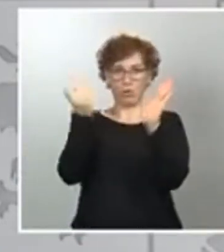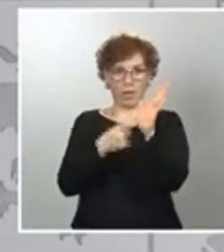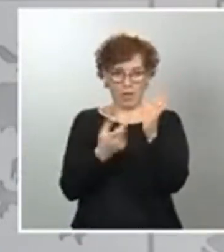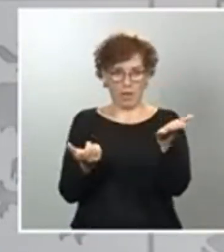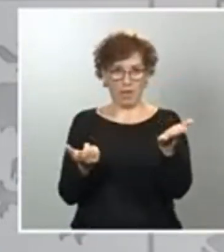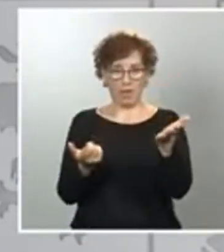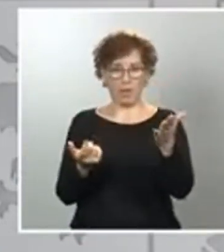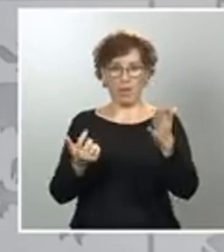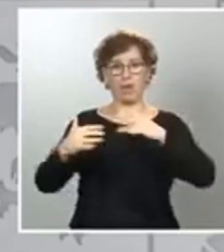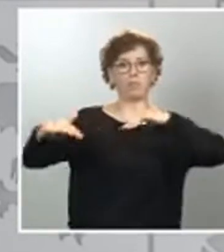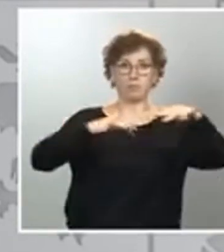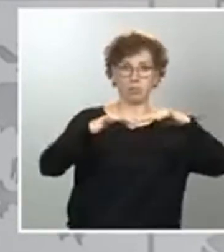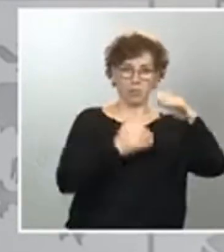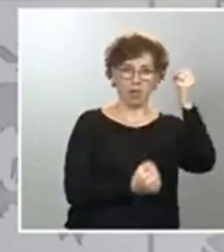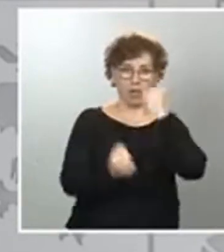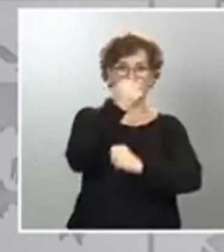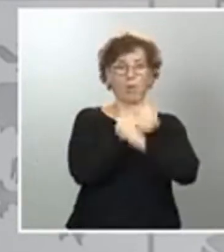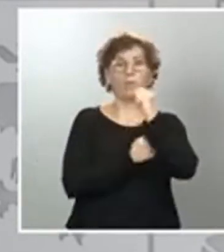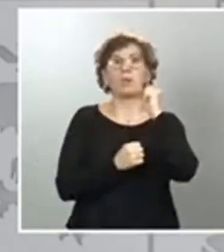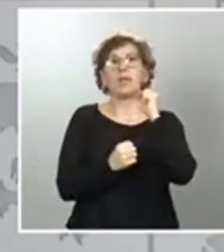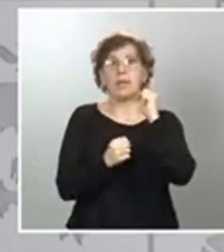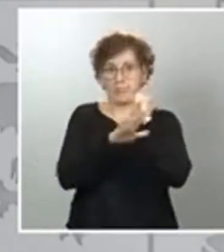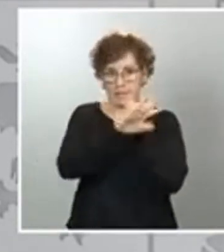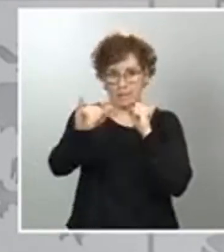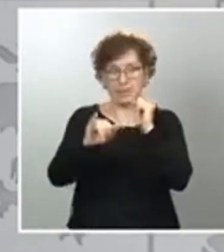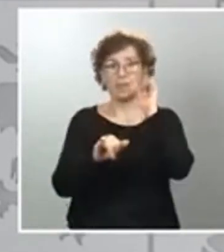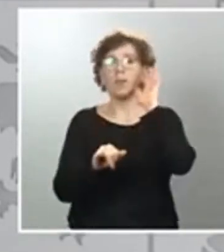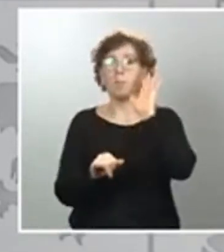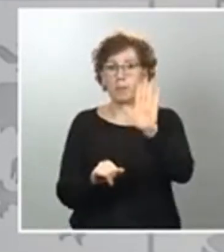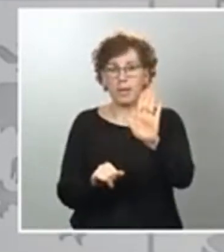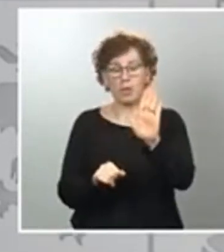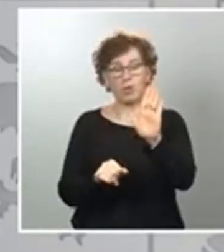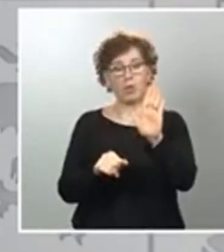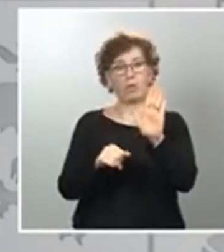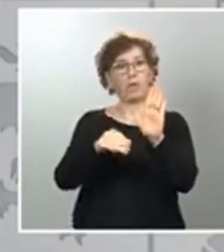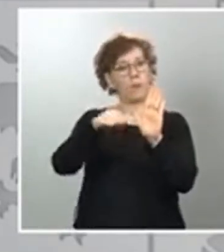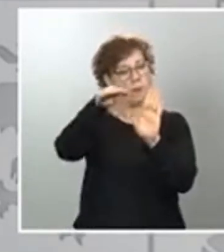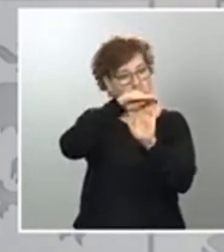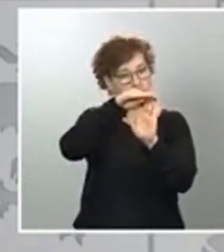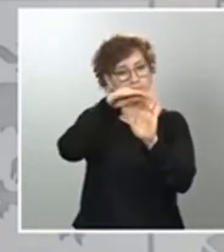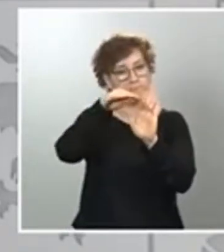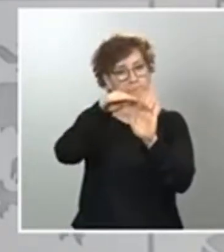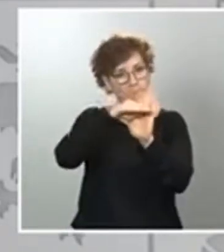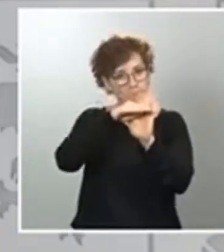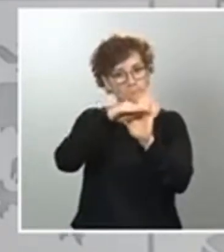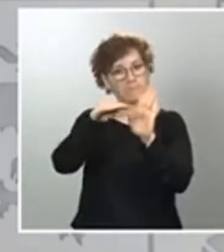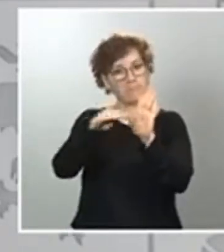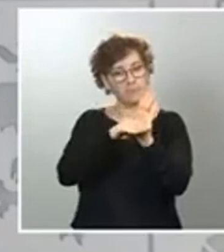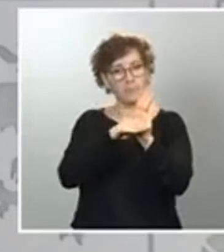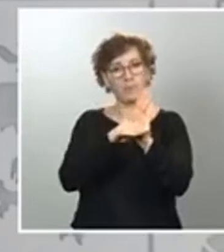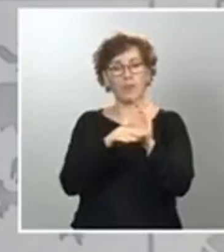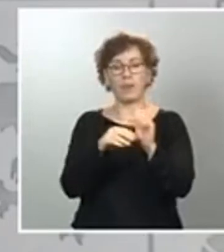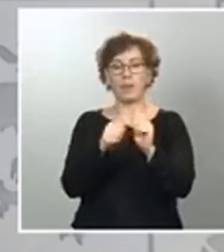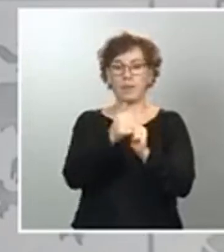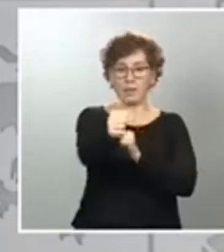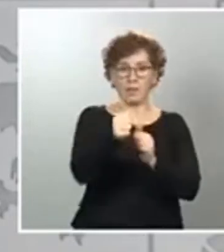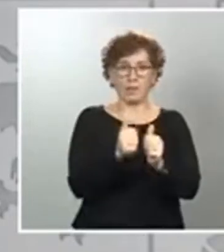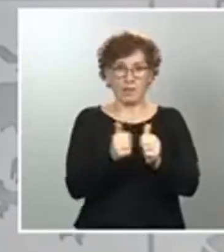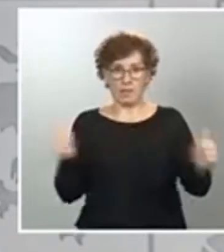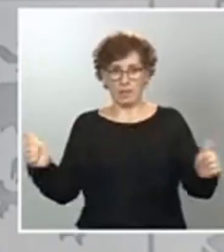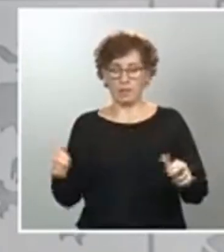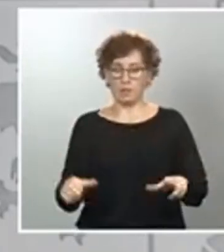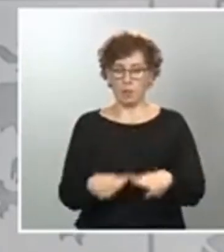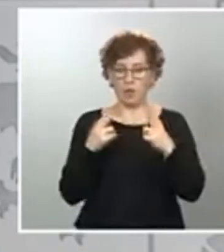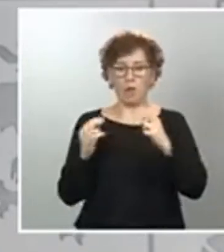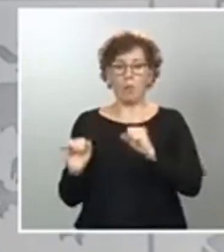pero lógicamente con unas condiciones, digamos, de distanciamiento social, de protección, distintas